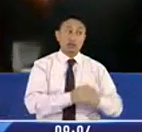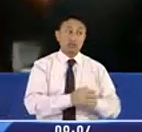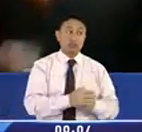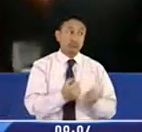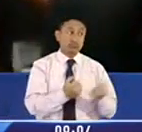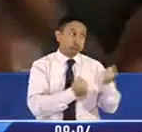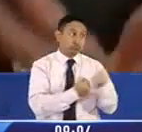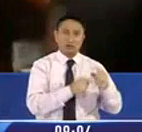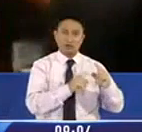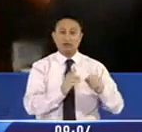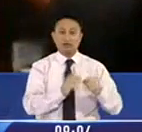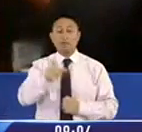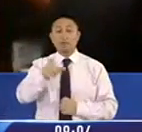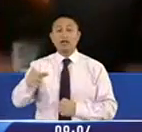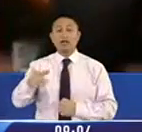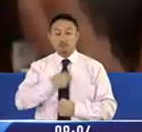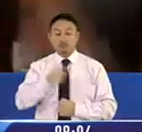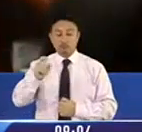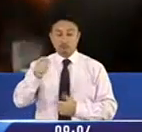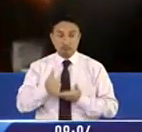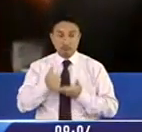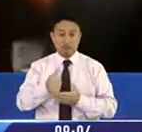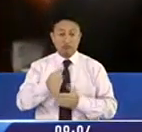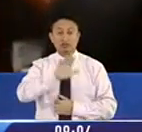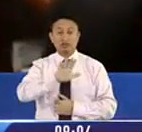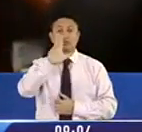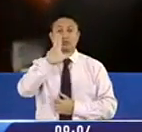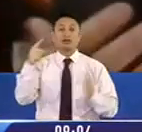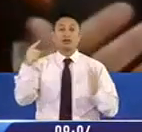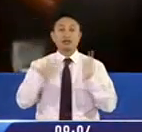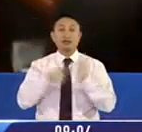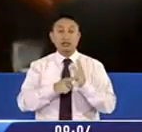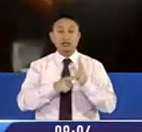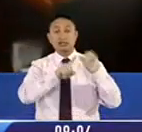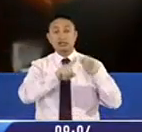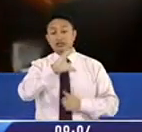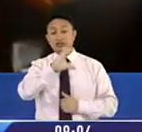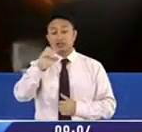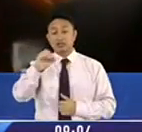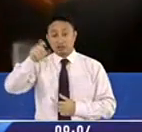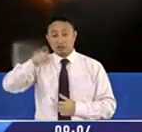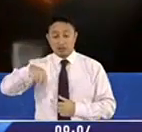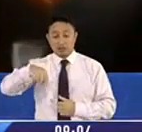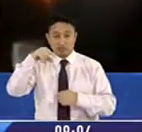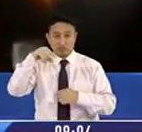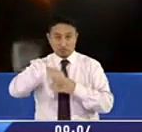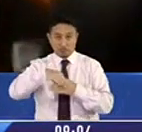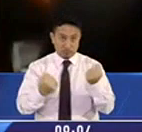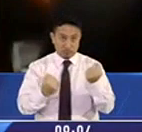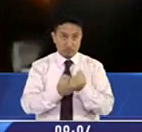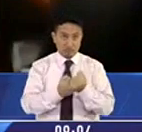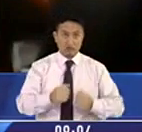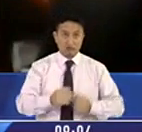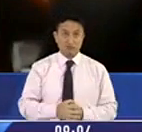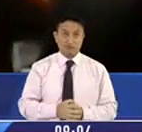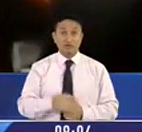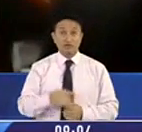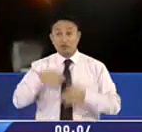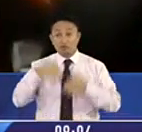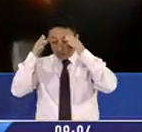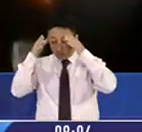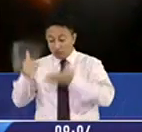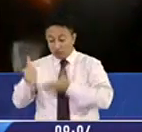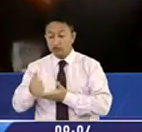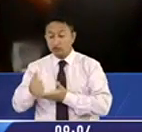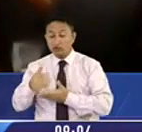las necesidades de mi provincia. 53.600 electores fueron quienes me dieron su voto de confianza. Sí, yo voy a trabajar por el país de